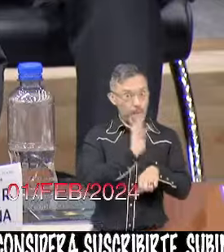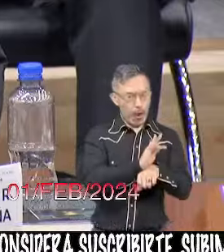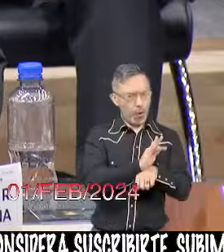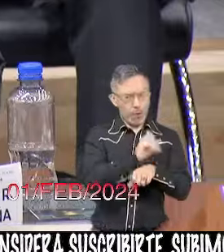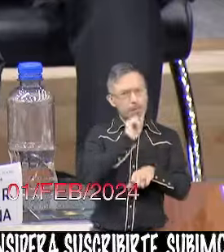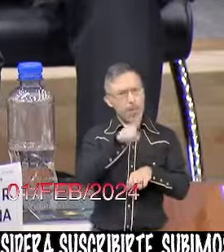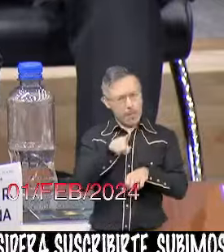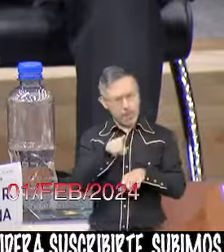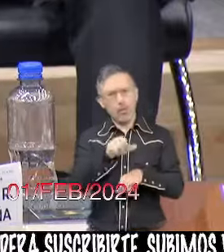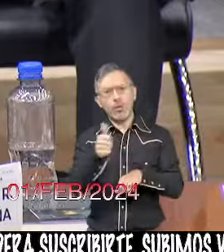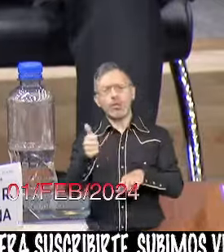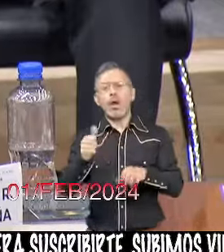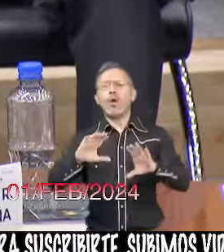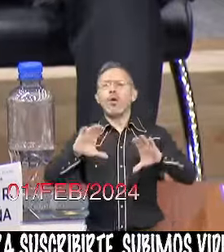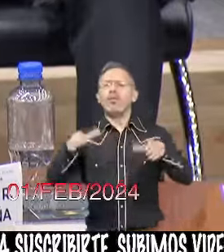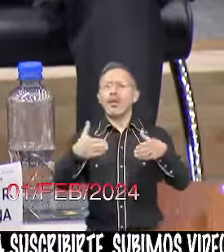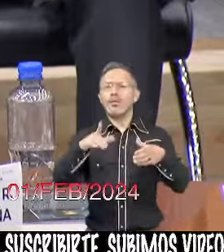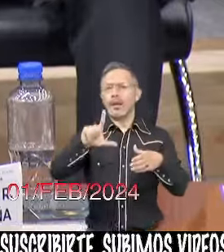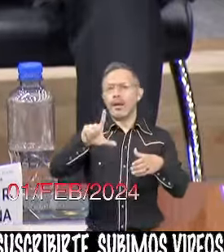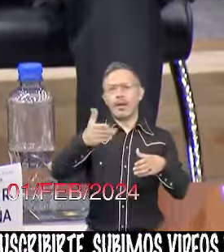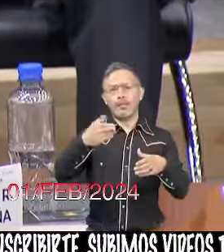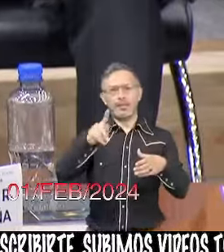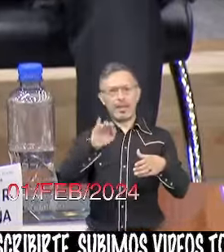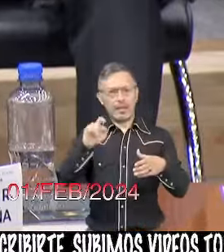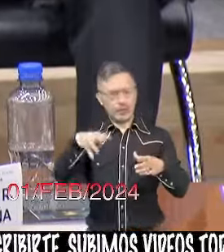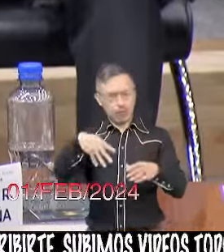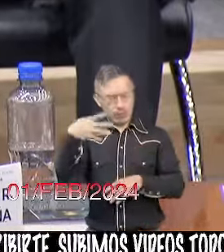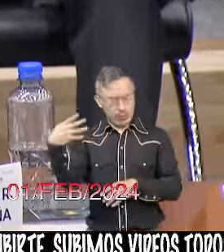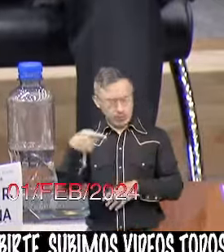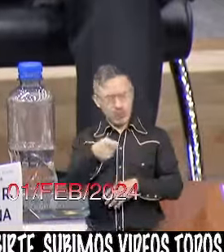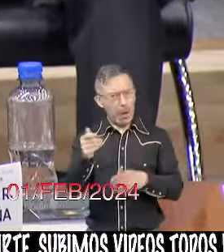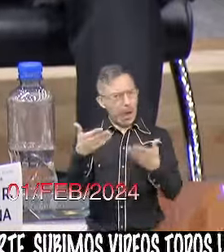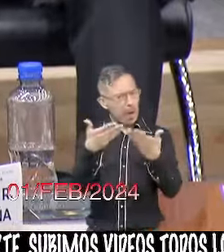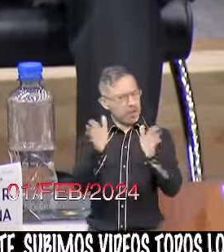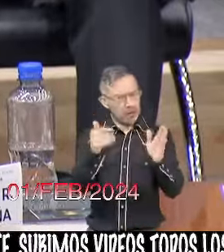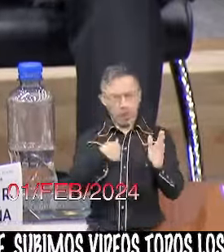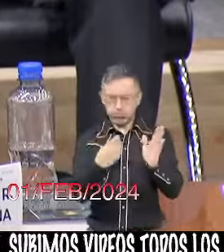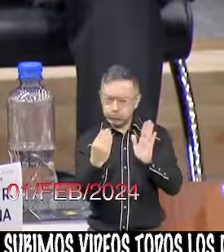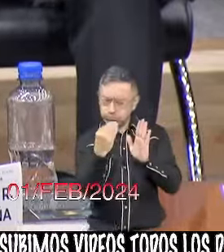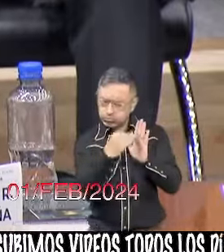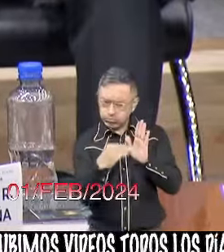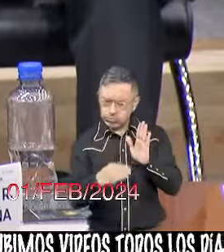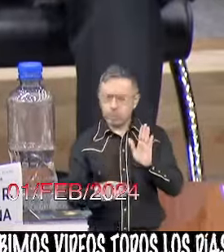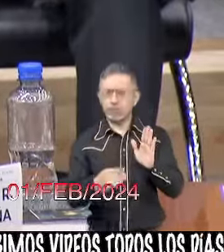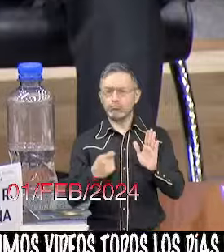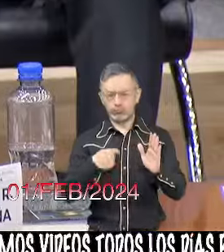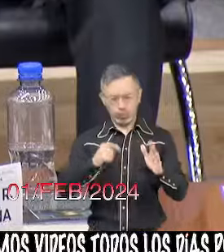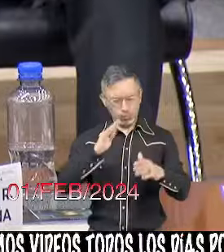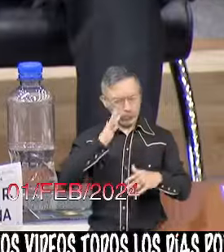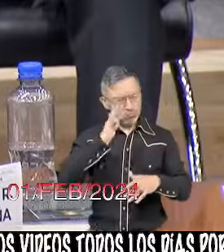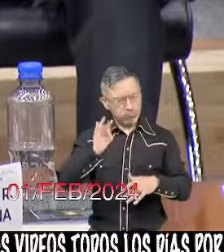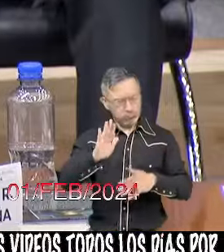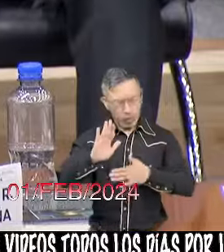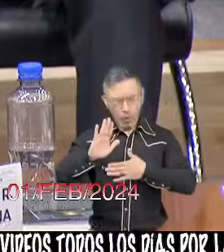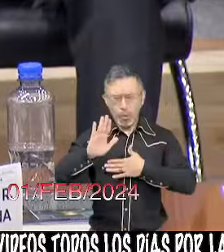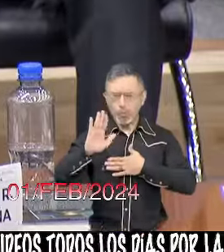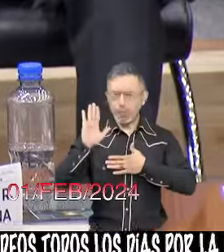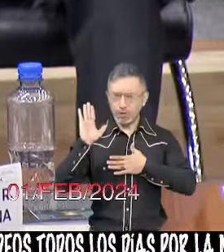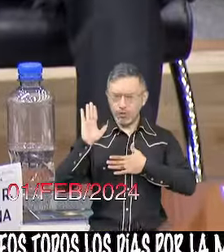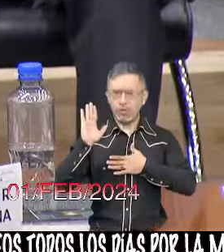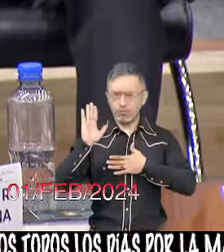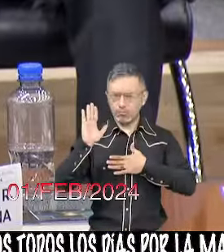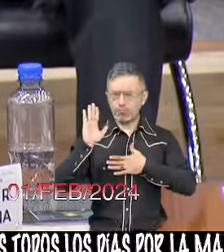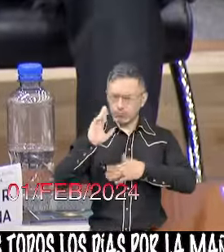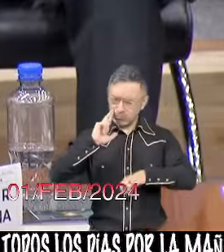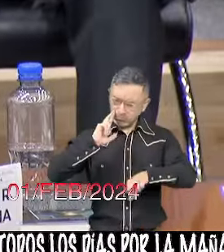hechos hemos demostrado nuestro compromiso con la igualdad entre los seres humanos. Tenemos, es